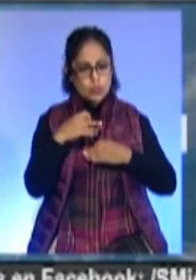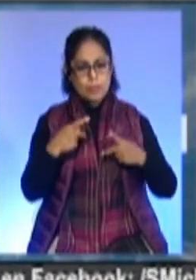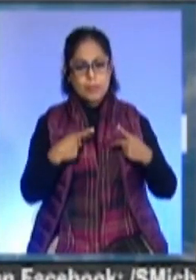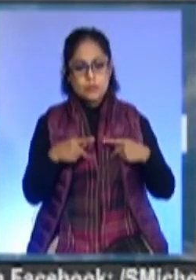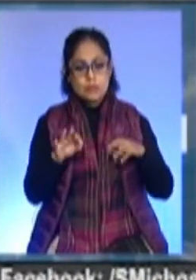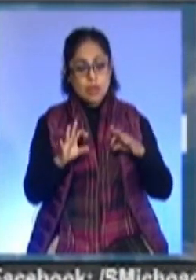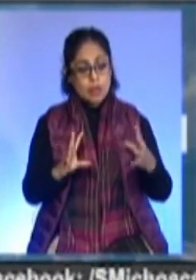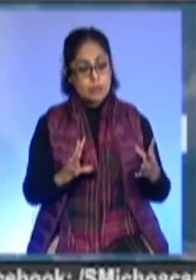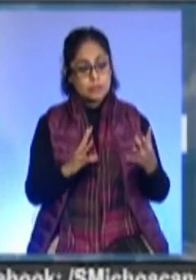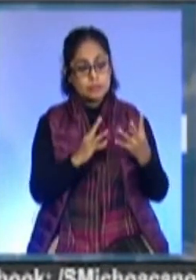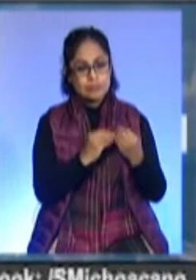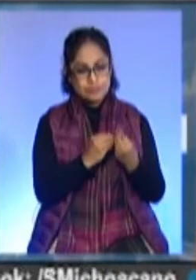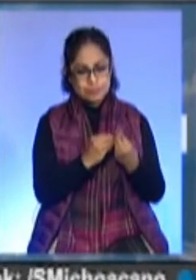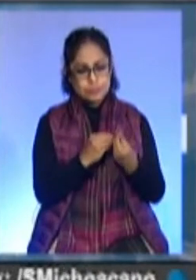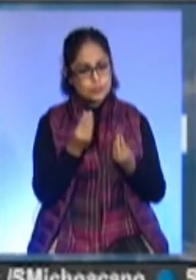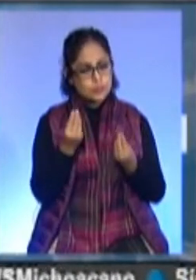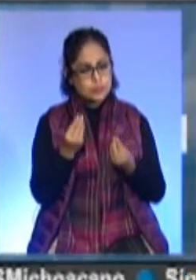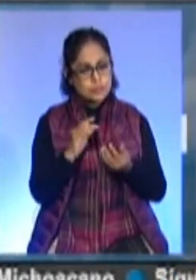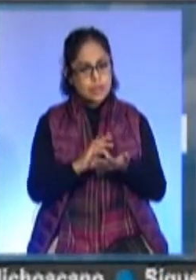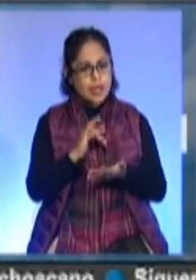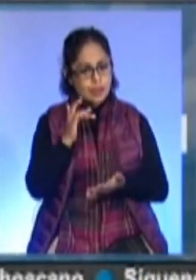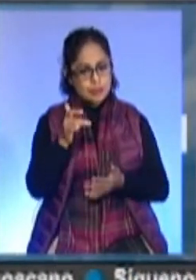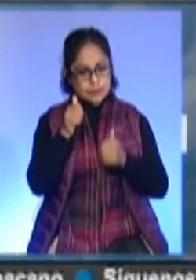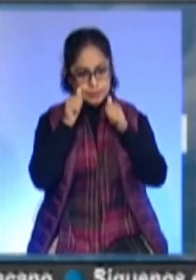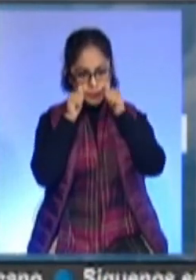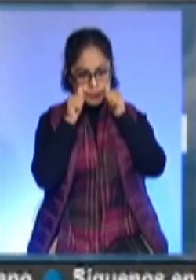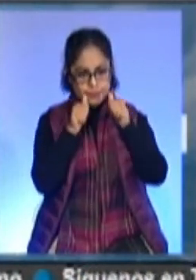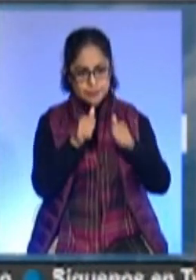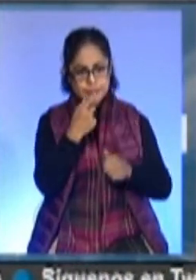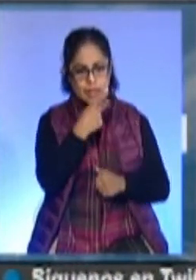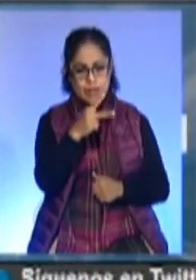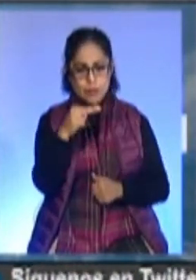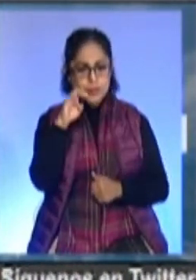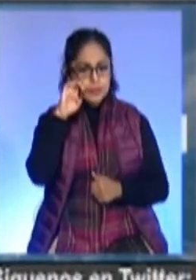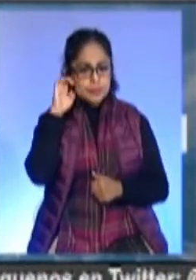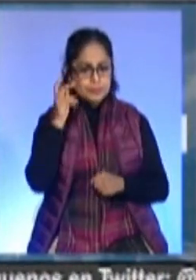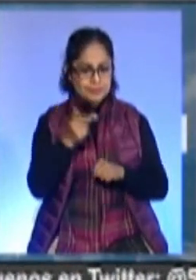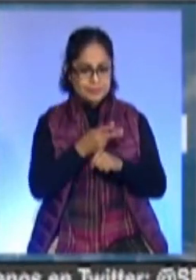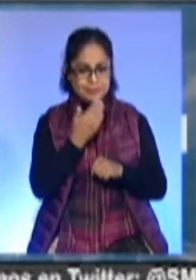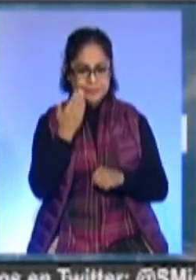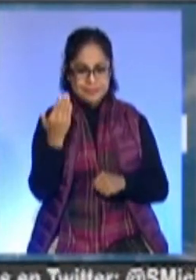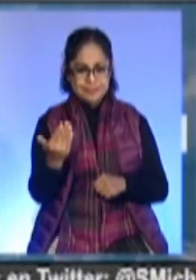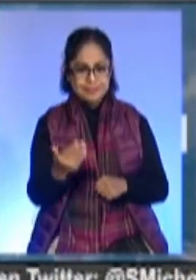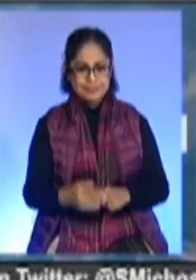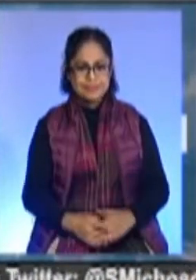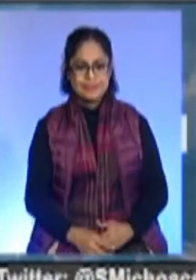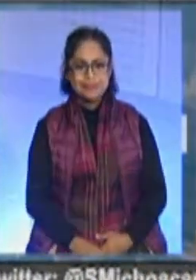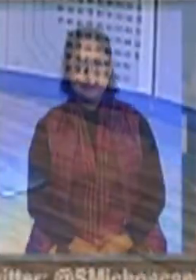espacio informativo, agradecemos su atención. Mi nombre es Eric Serpa. Pásela.